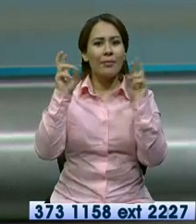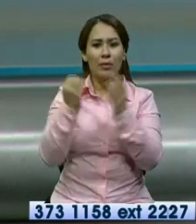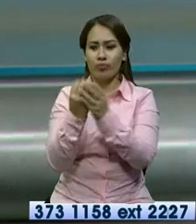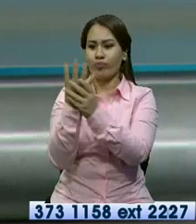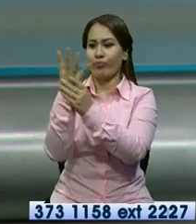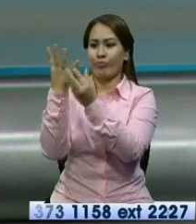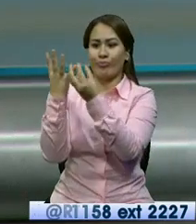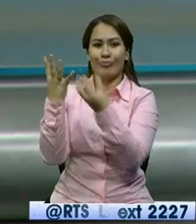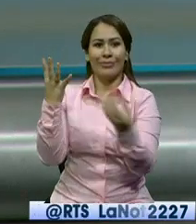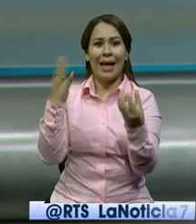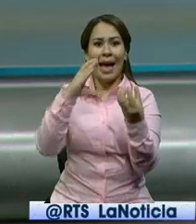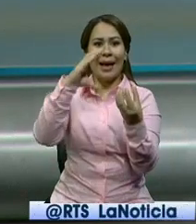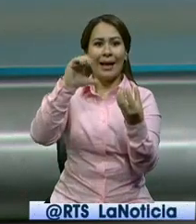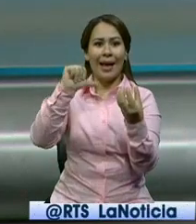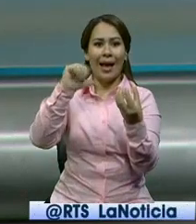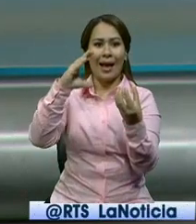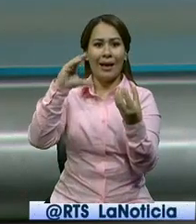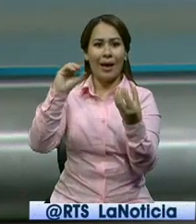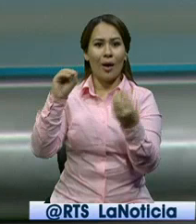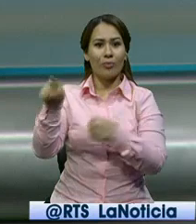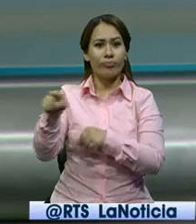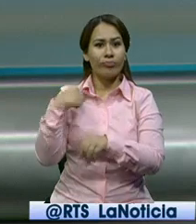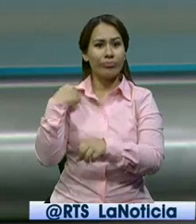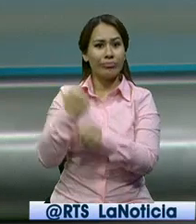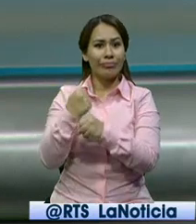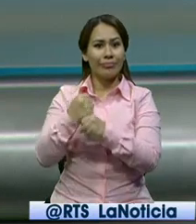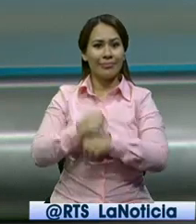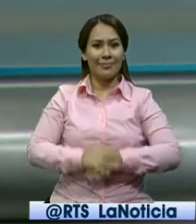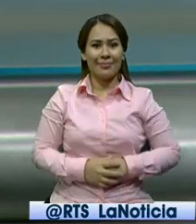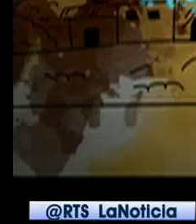las actividades más representativas del lugar.